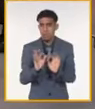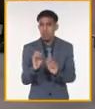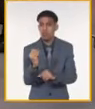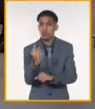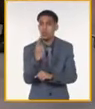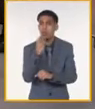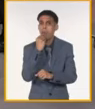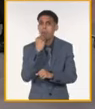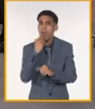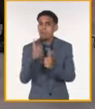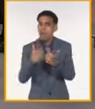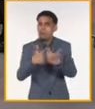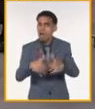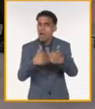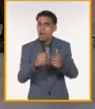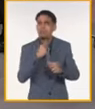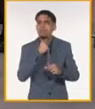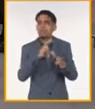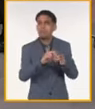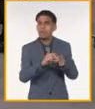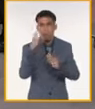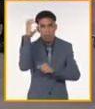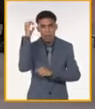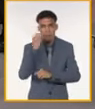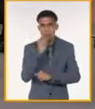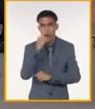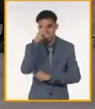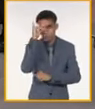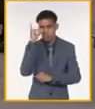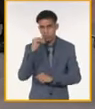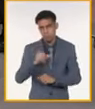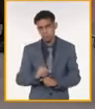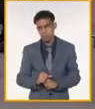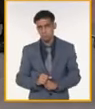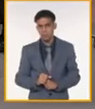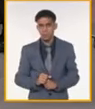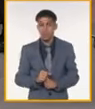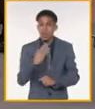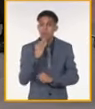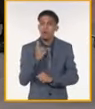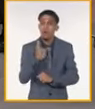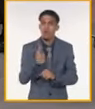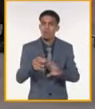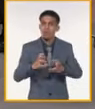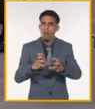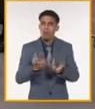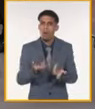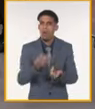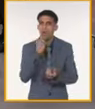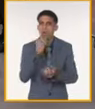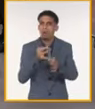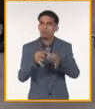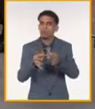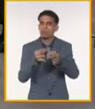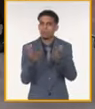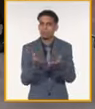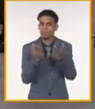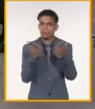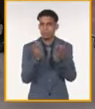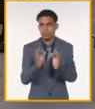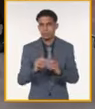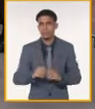puede ser una una una mi pime Estatal Estatal y tendría una mejor mejores condiciones para su desarrollo gestión